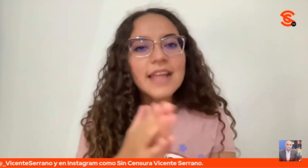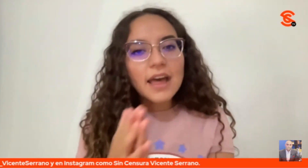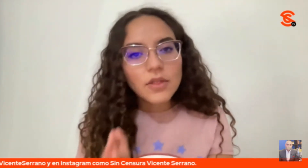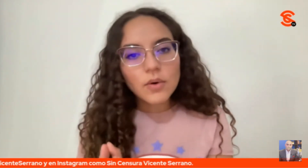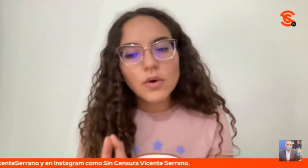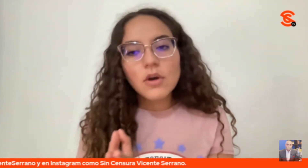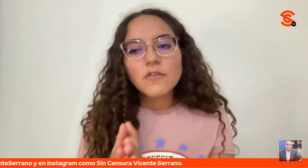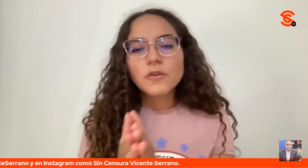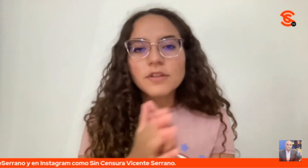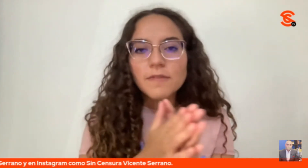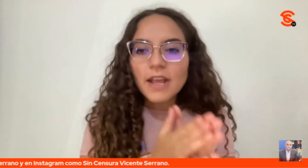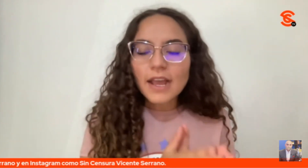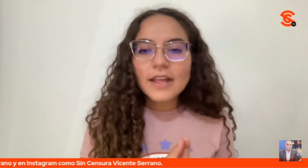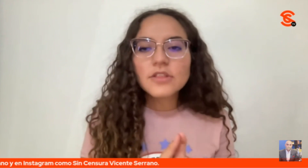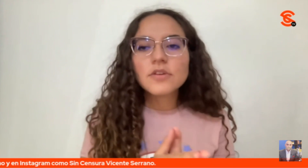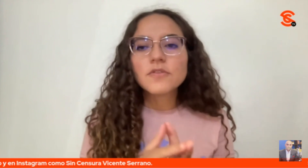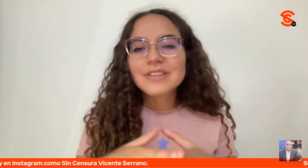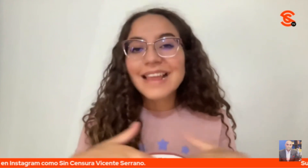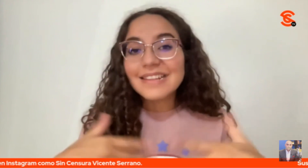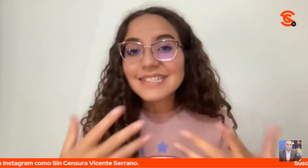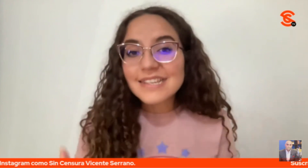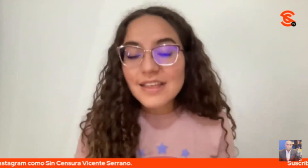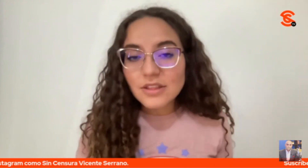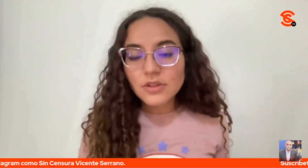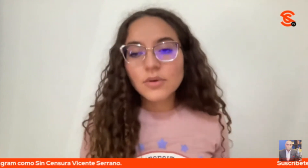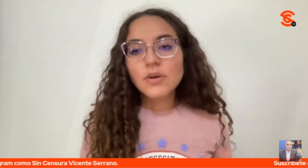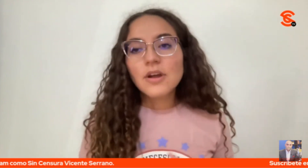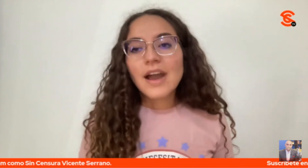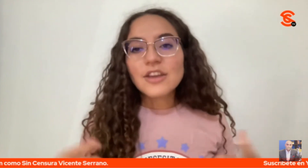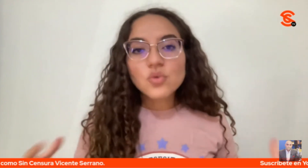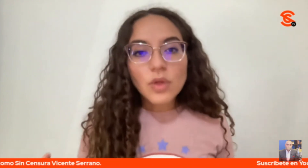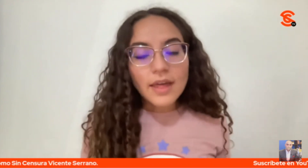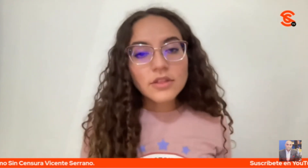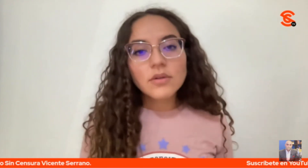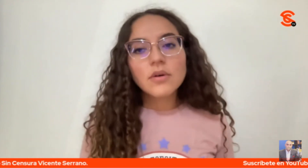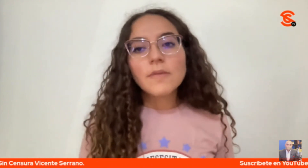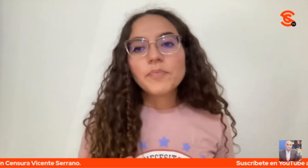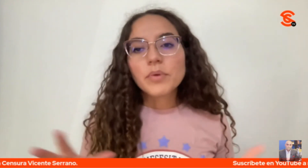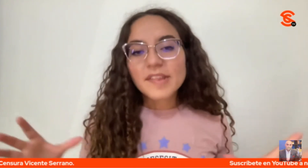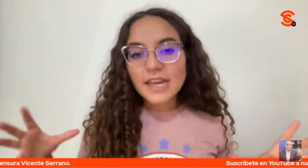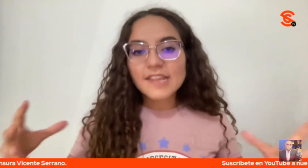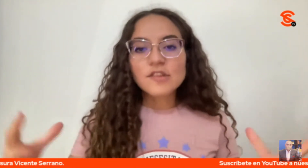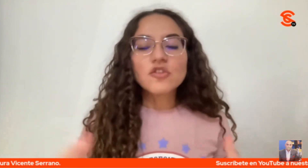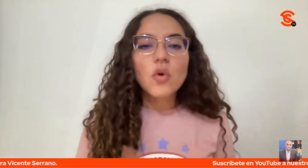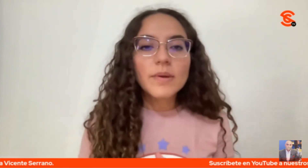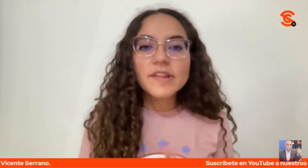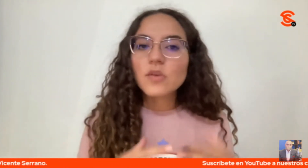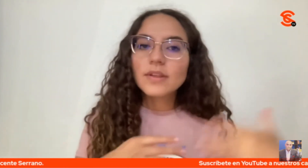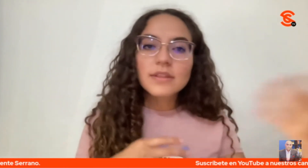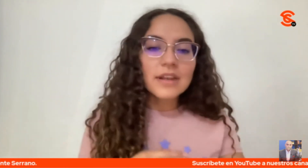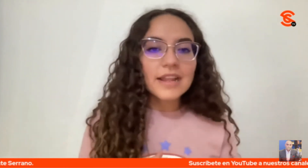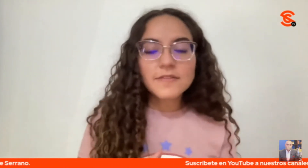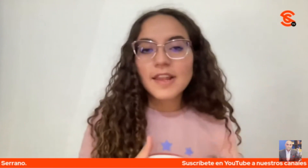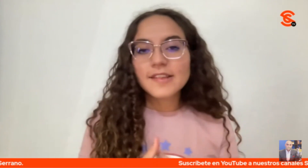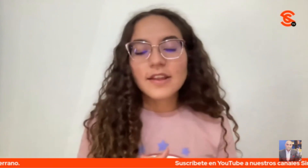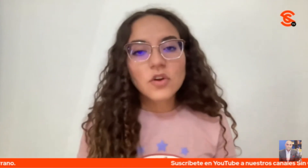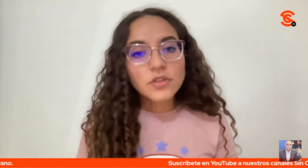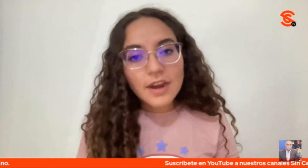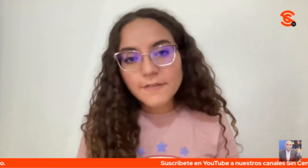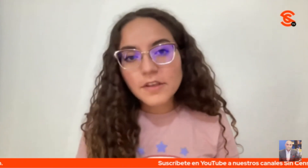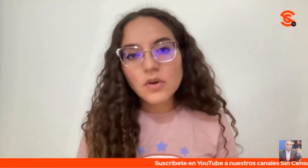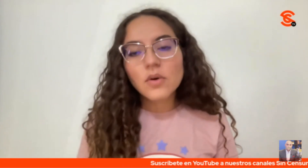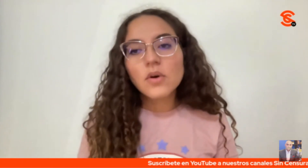ha estado fortificando, fortaleciendo, ayudando pues a que estos jóvenes no entren a las